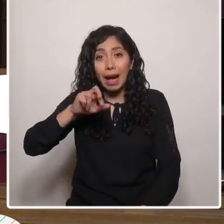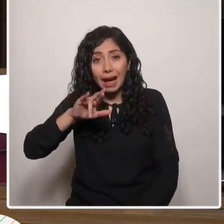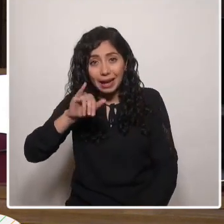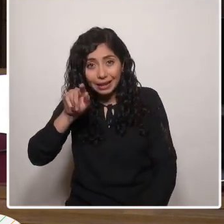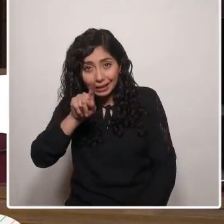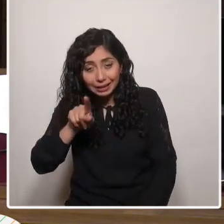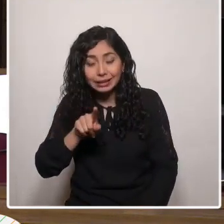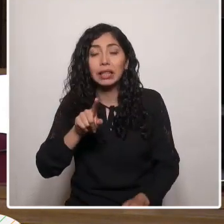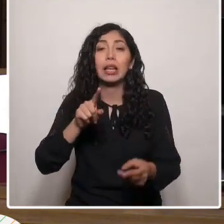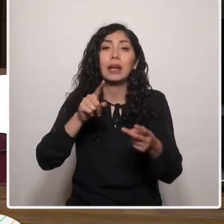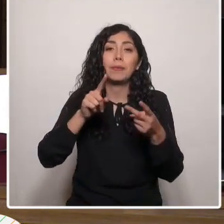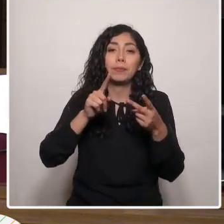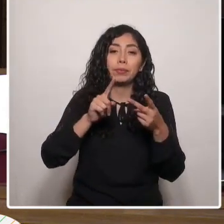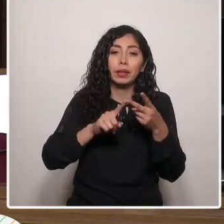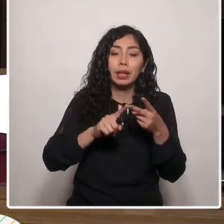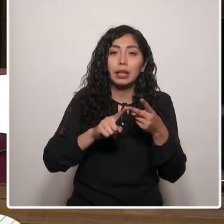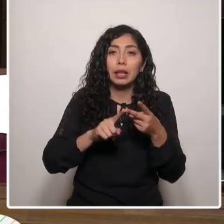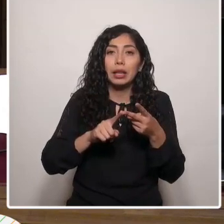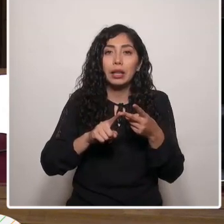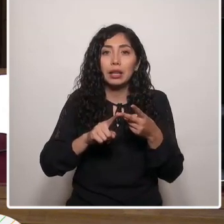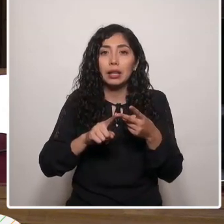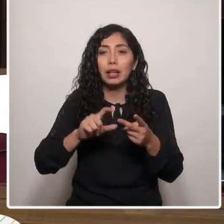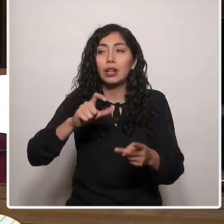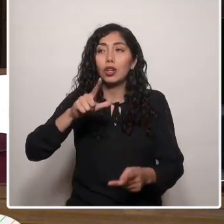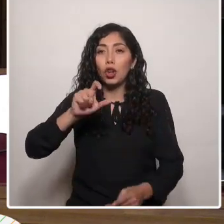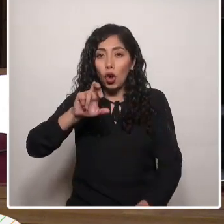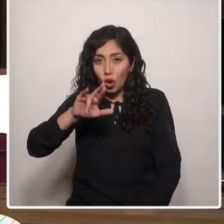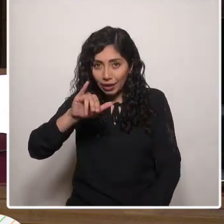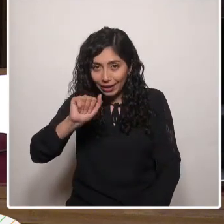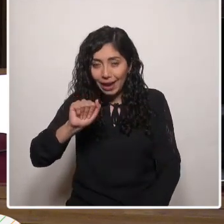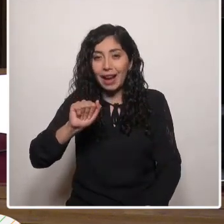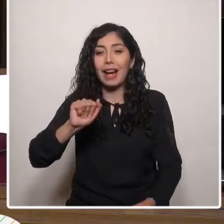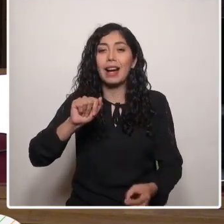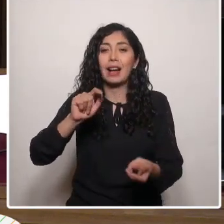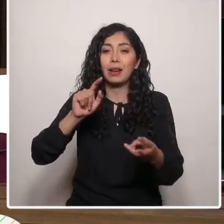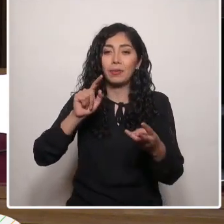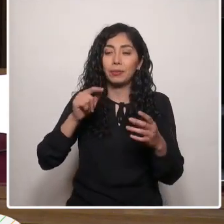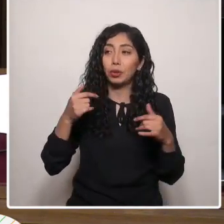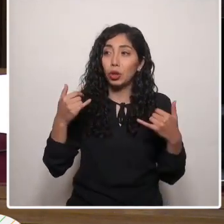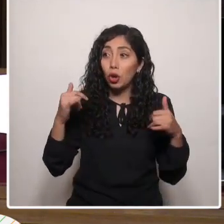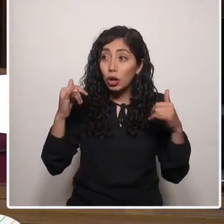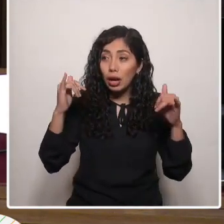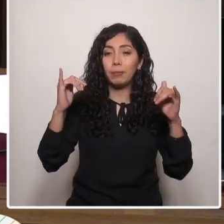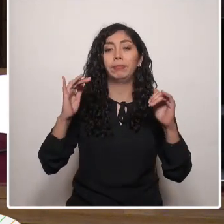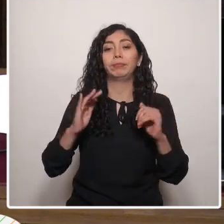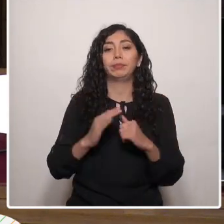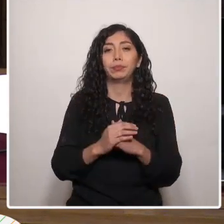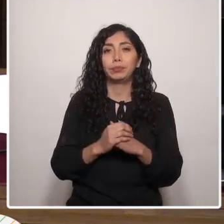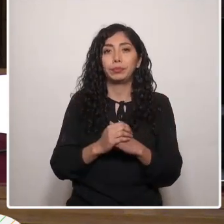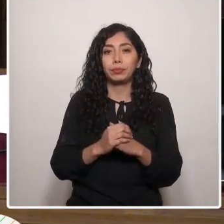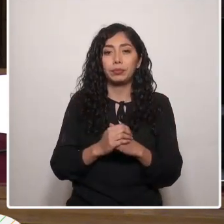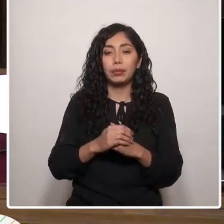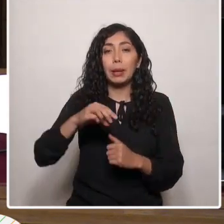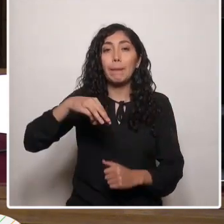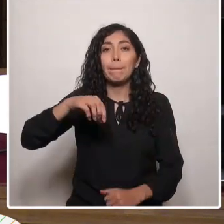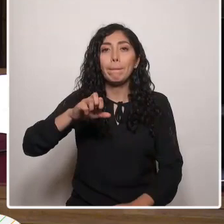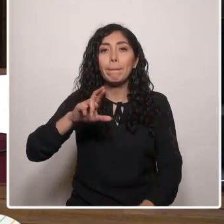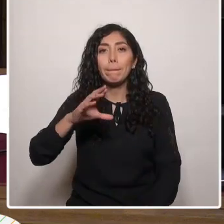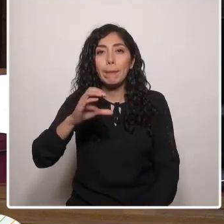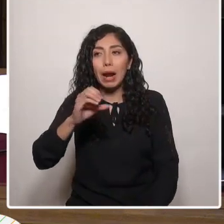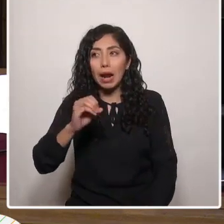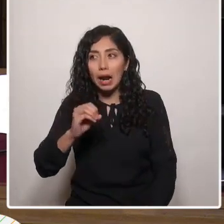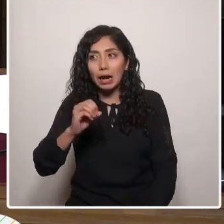y señores Damaris Abarca, Gloria Alvarado, esto lo hemos chequeado en este momento, Cristóbal Andrade, Marco